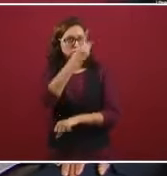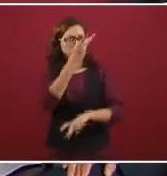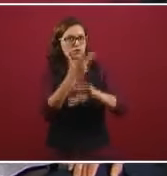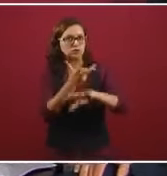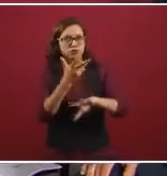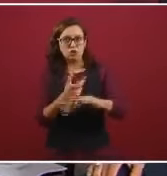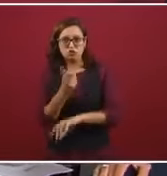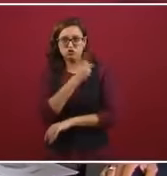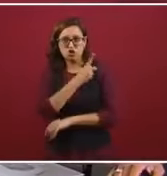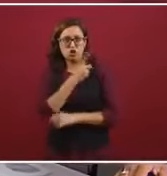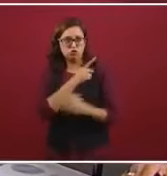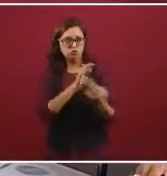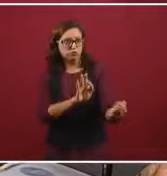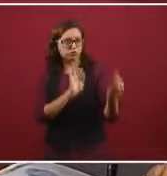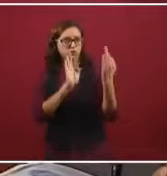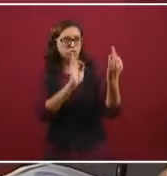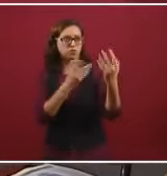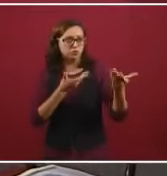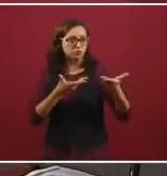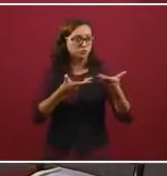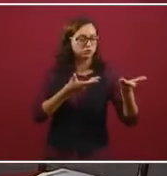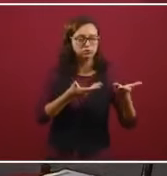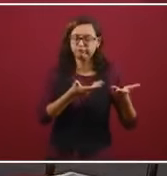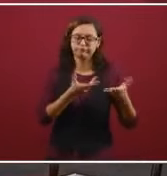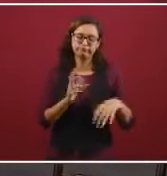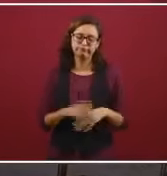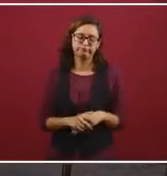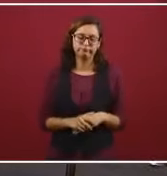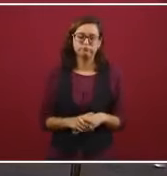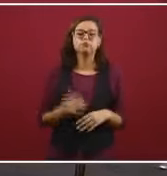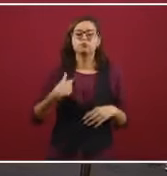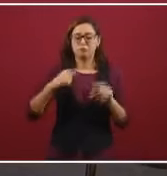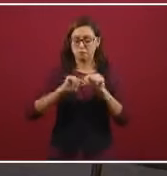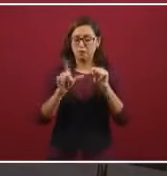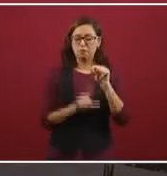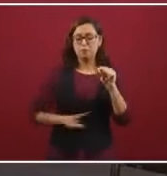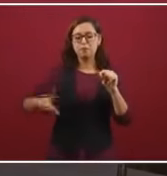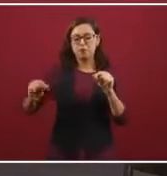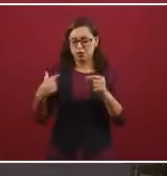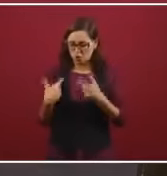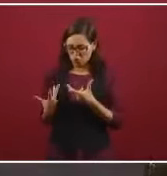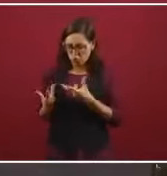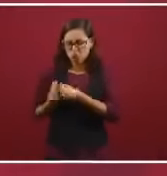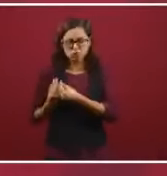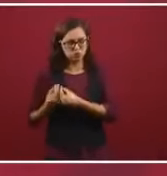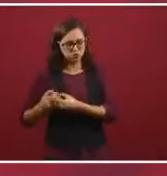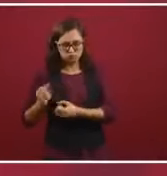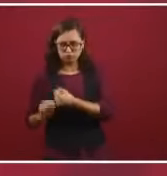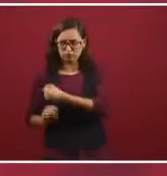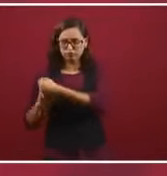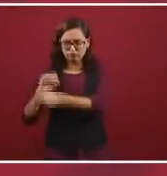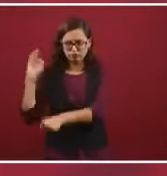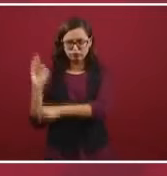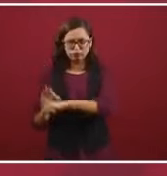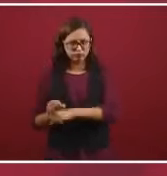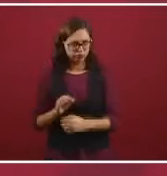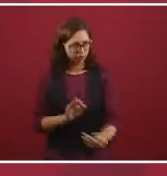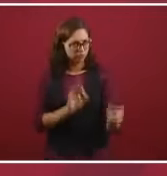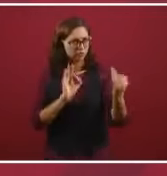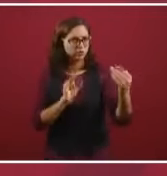con Estados Unidos? Nosotros tenemos que ser solidarios, y lo estamos siendo y lo vamos a seguir siendo.